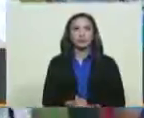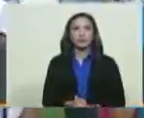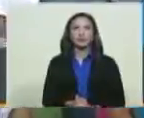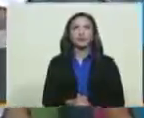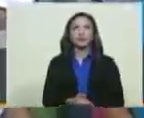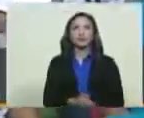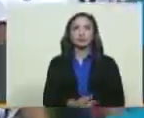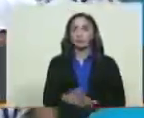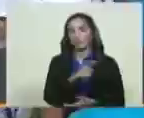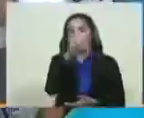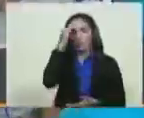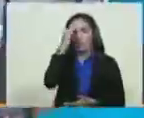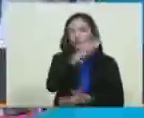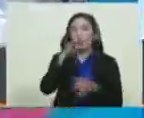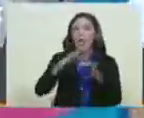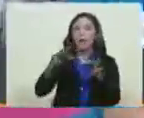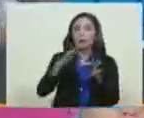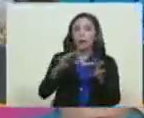el petróleo